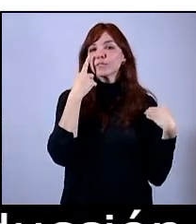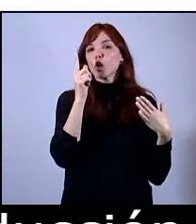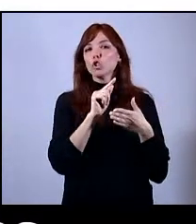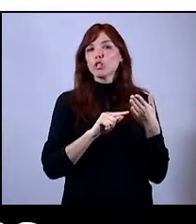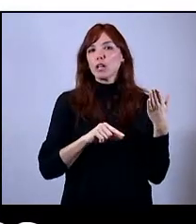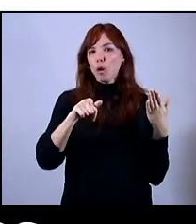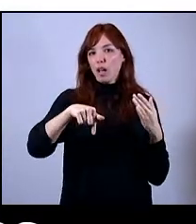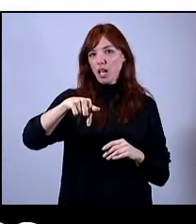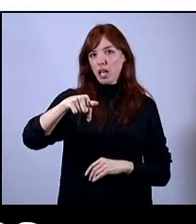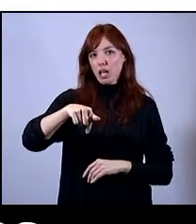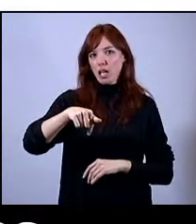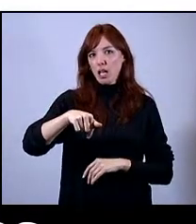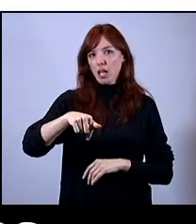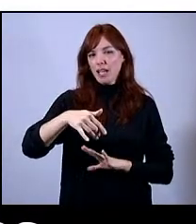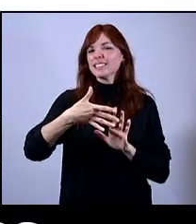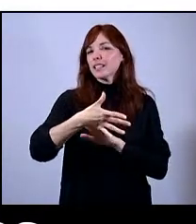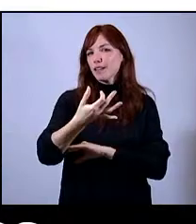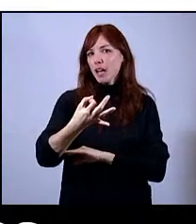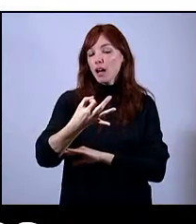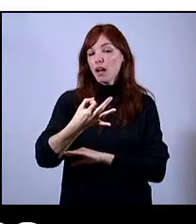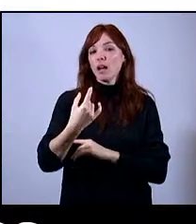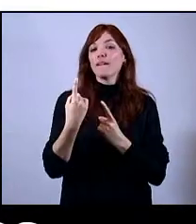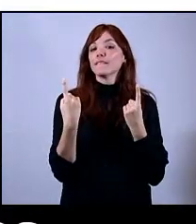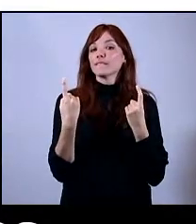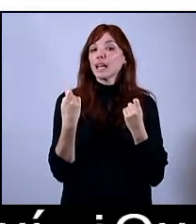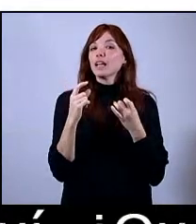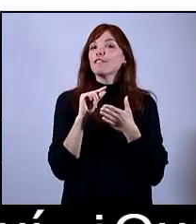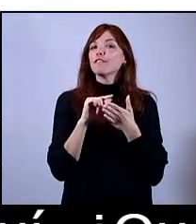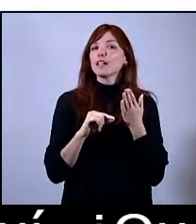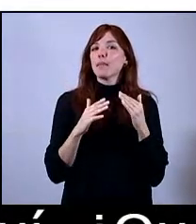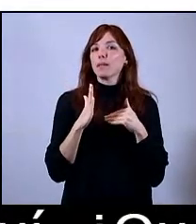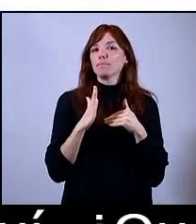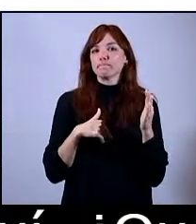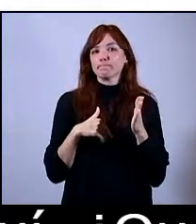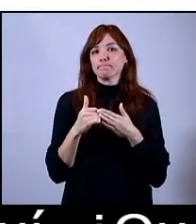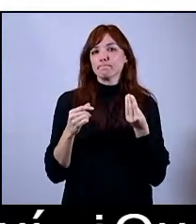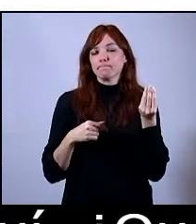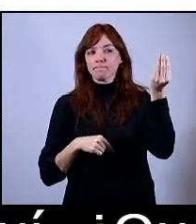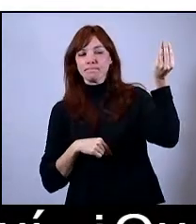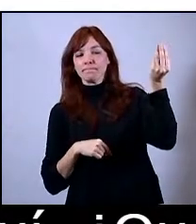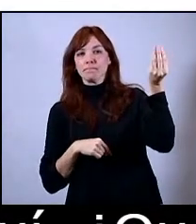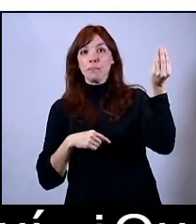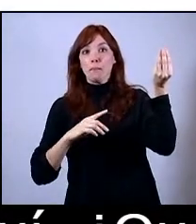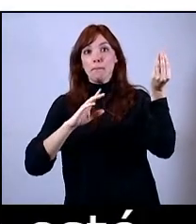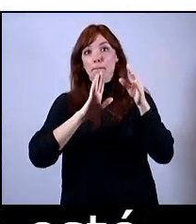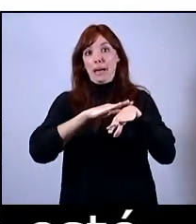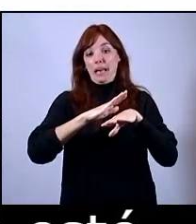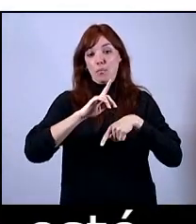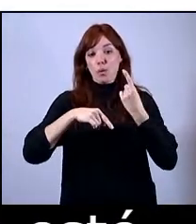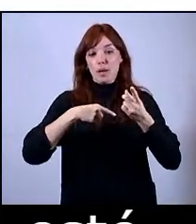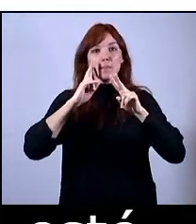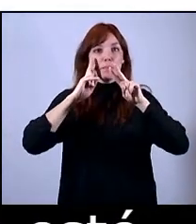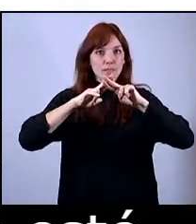aquí. ¿Qué quiero decir con esto? Que necesitamos que un contrato esté firmado para poder inspeccionarlo.